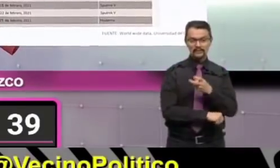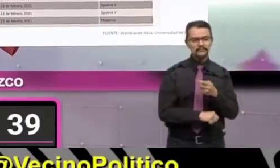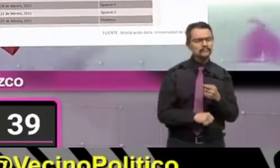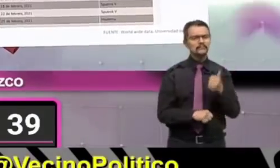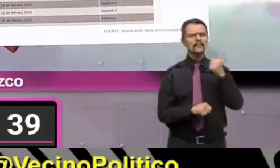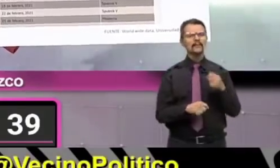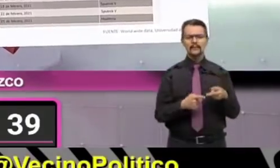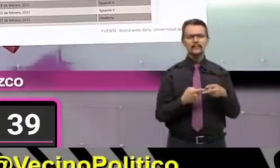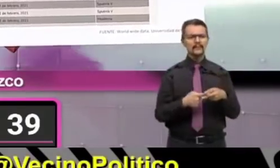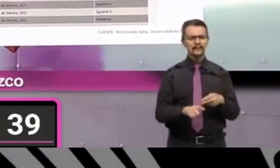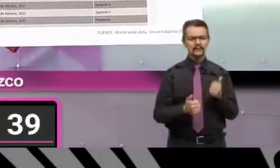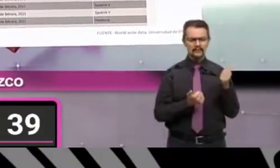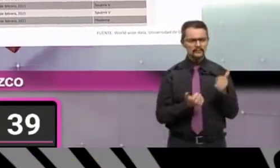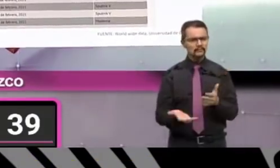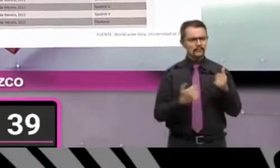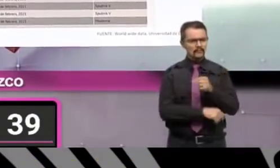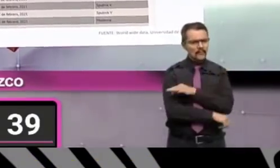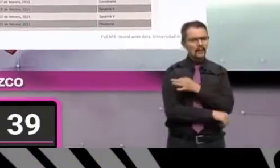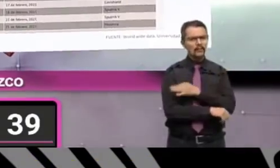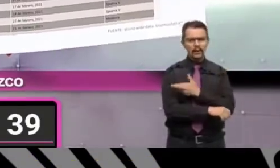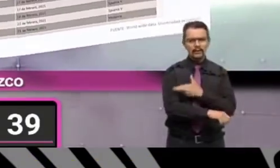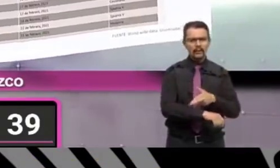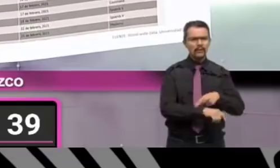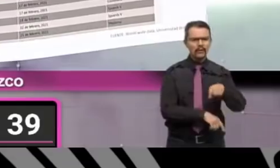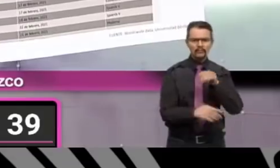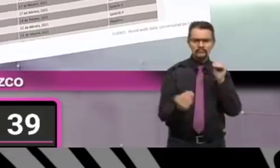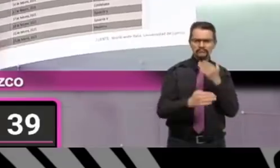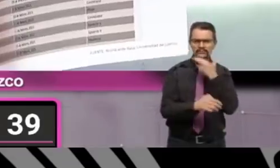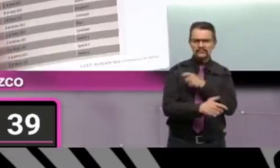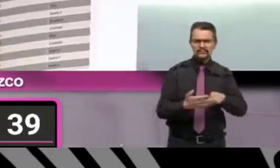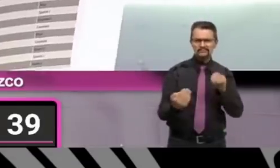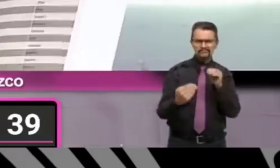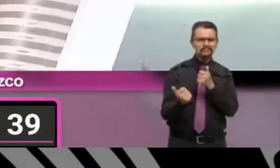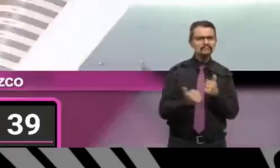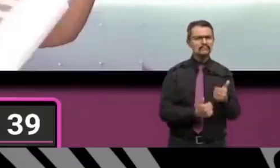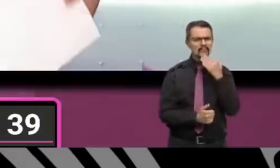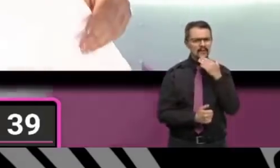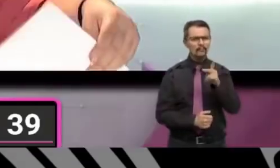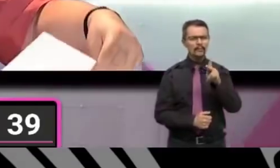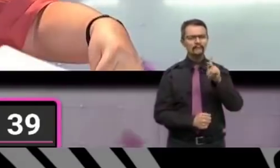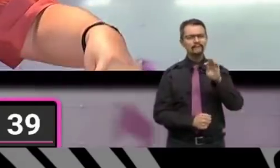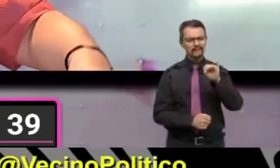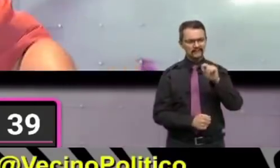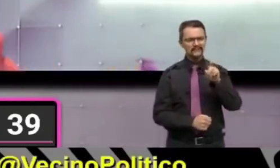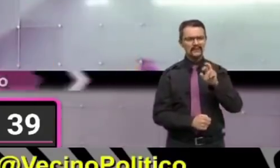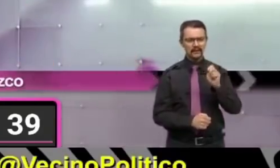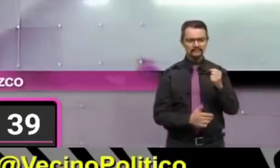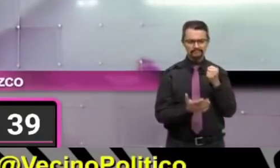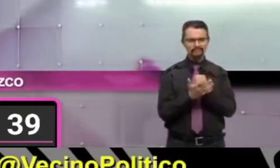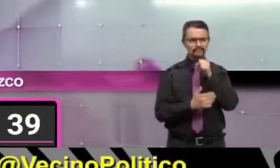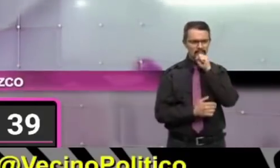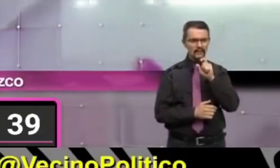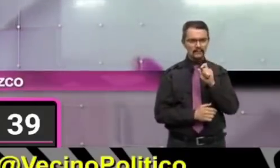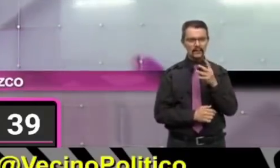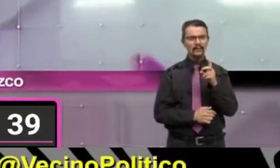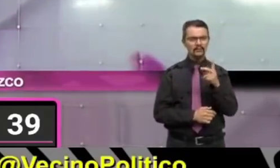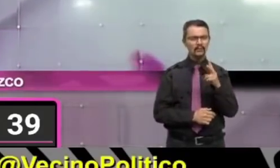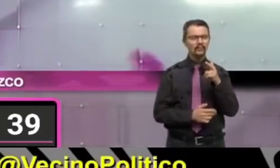que gestionaron para que pudiéramos estar a salvo. Y fue con la vacuna Pfizer el 24 de diciembre del 2020. Desde ahí empezamos